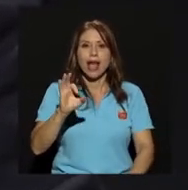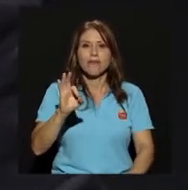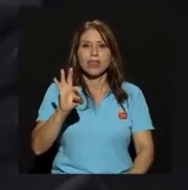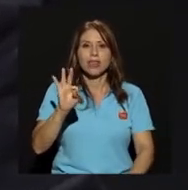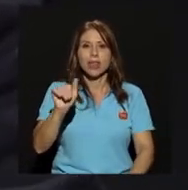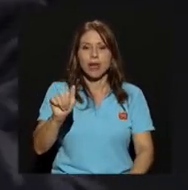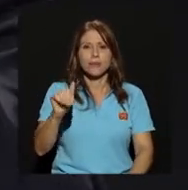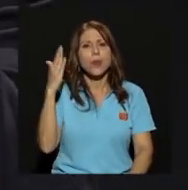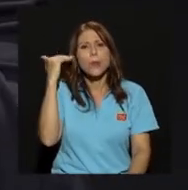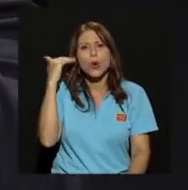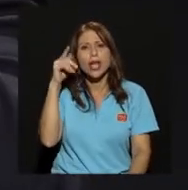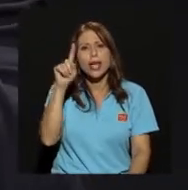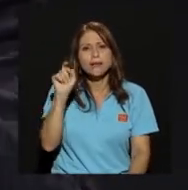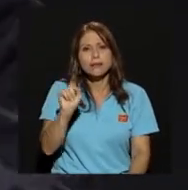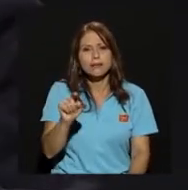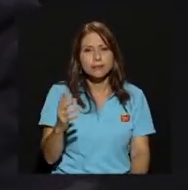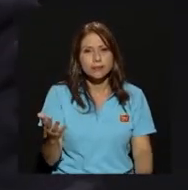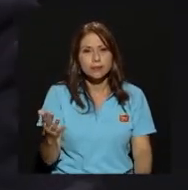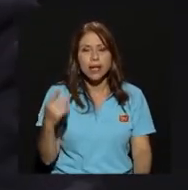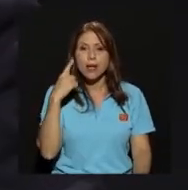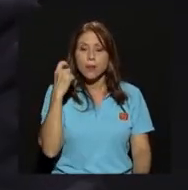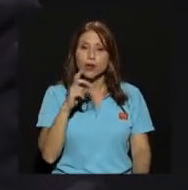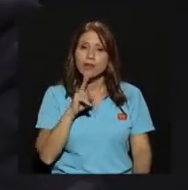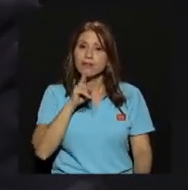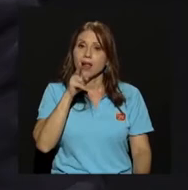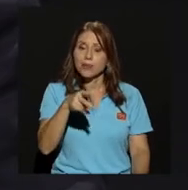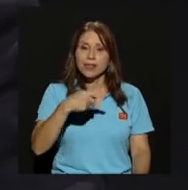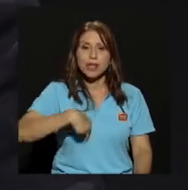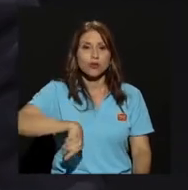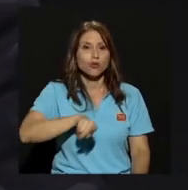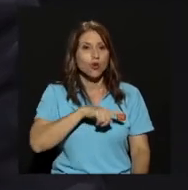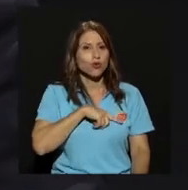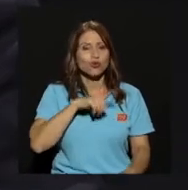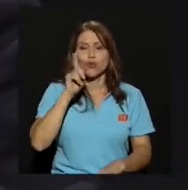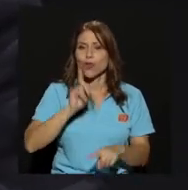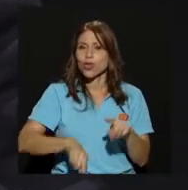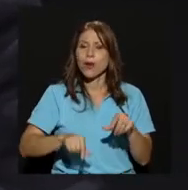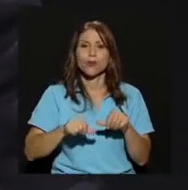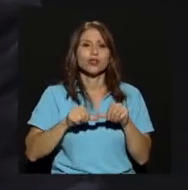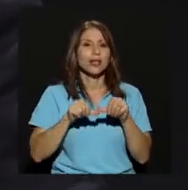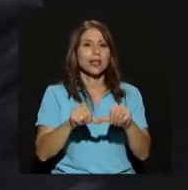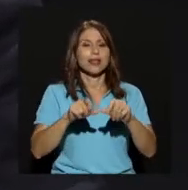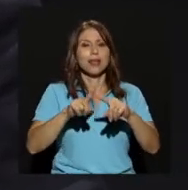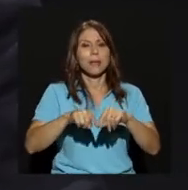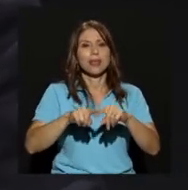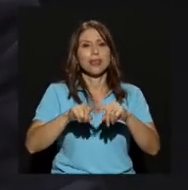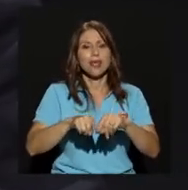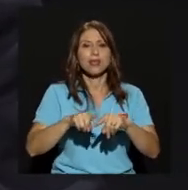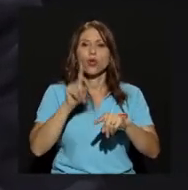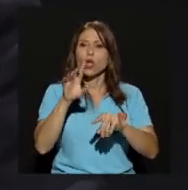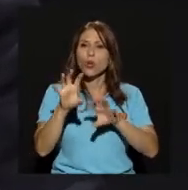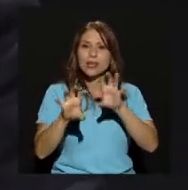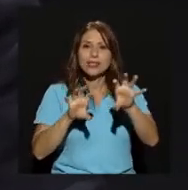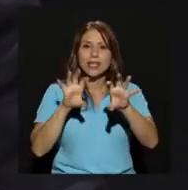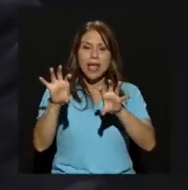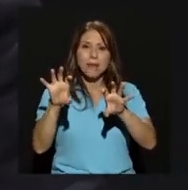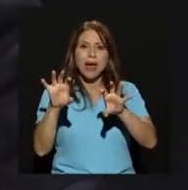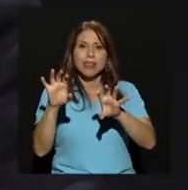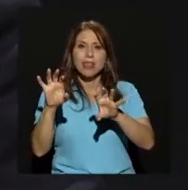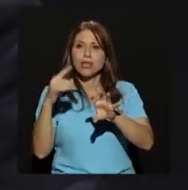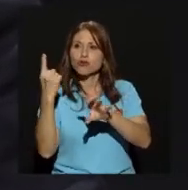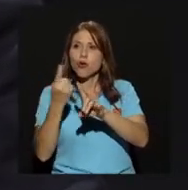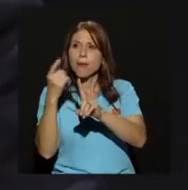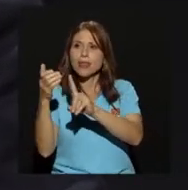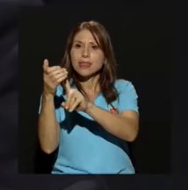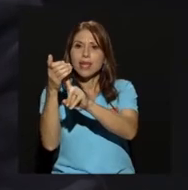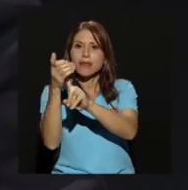qué porque realmente nosotros no podíamos seguir dependiendo de un esquema unilateral de los eeuu